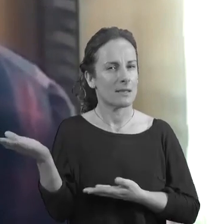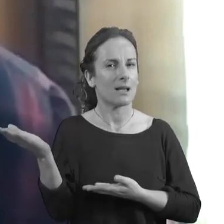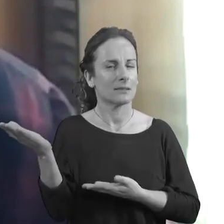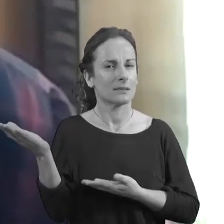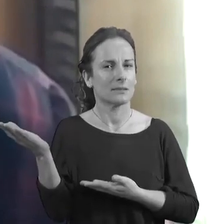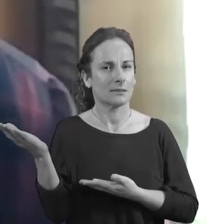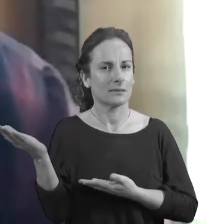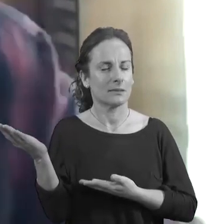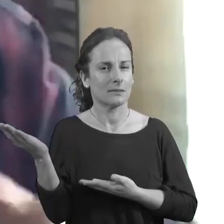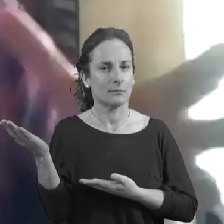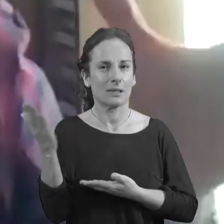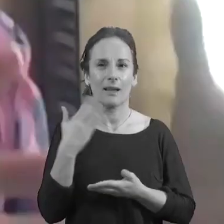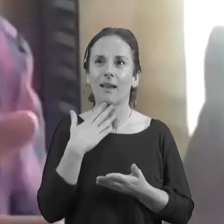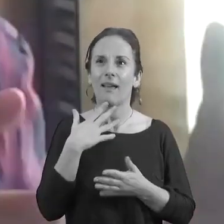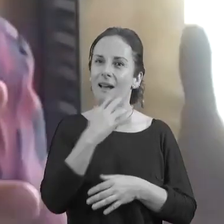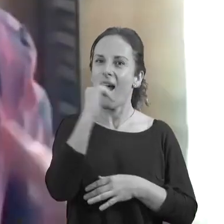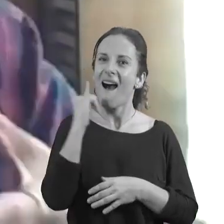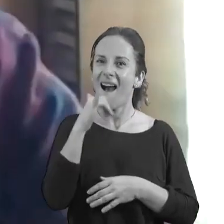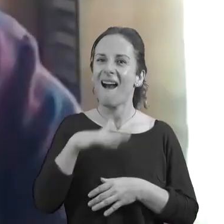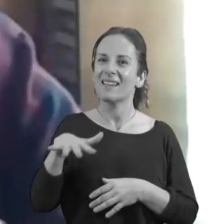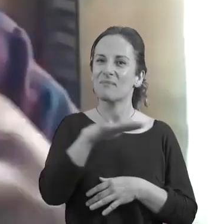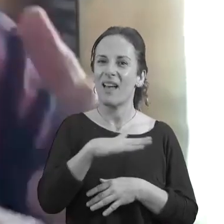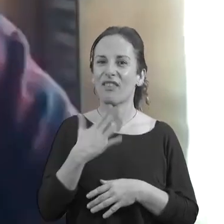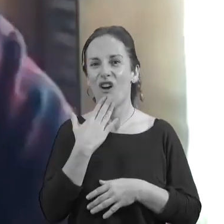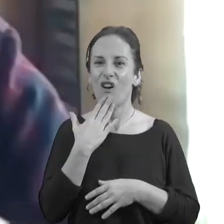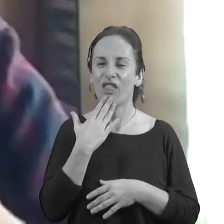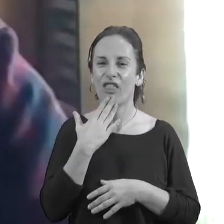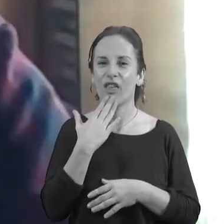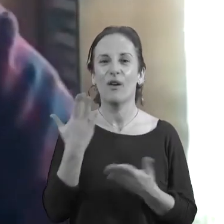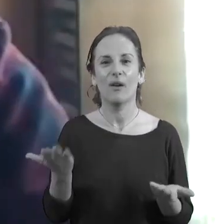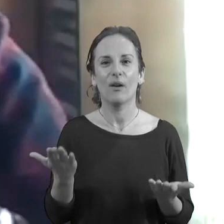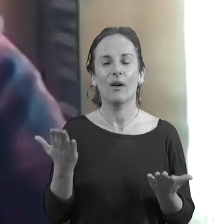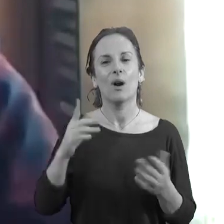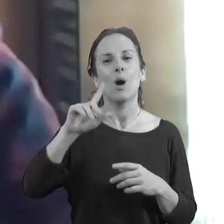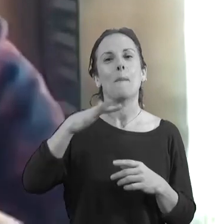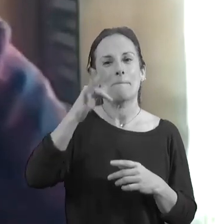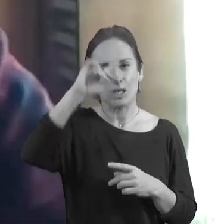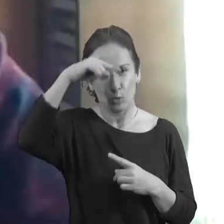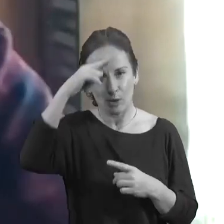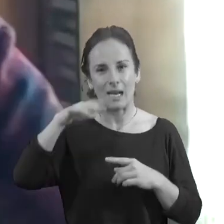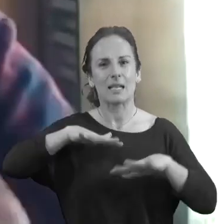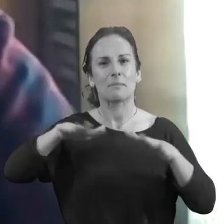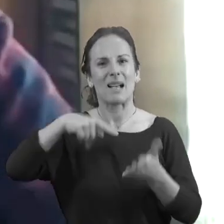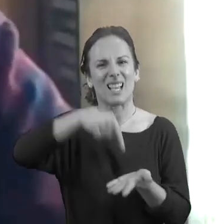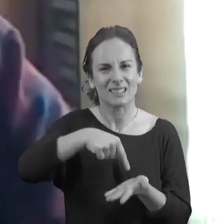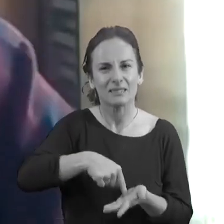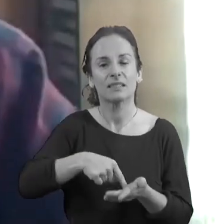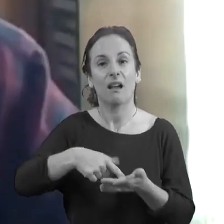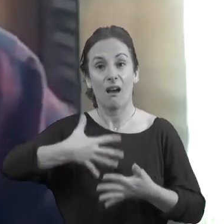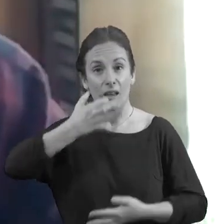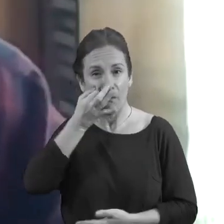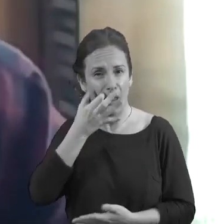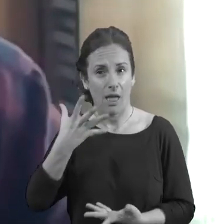porque muchas veces tenemos espacios de ocio, pero luego tenemos otros espacios que son de ocio y culturales y activistas y que son realmente